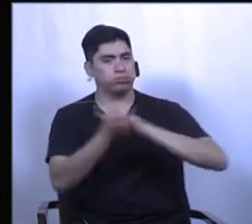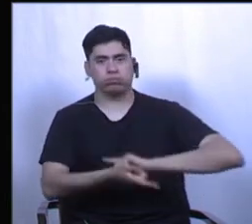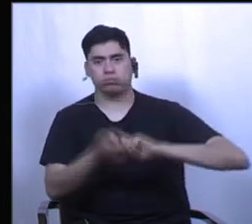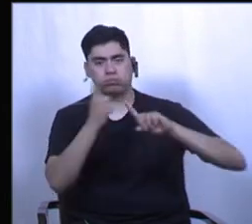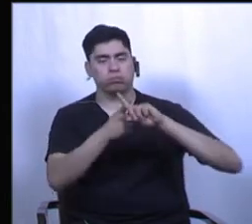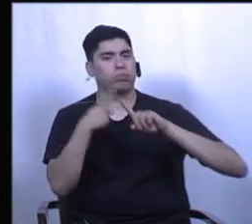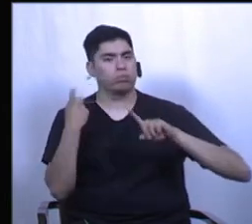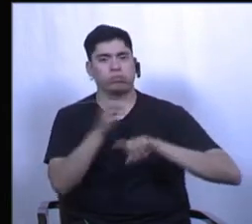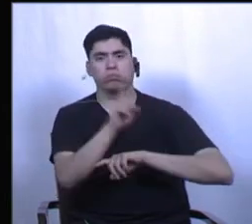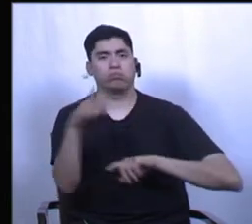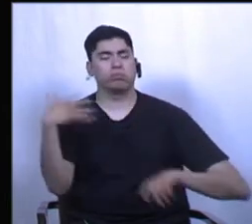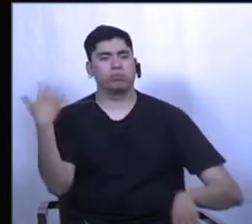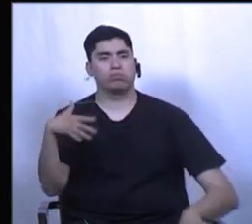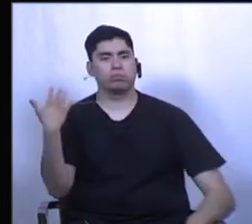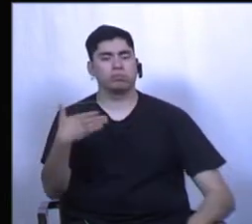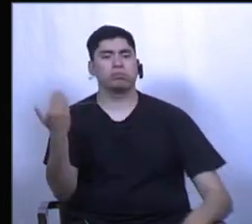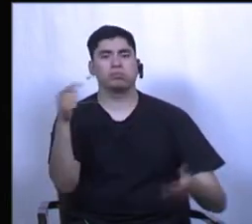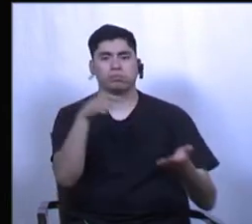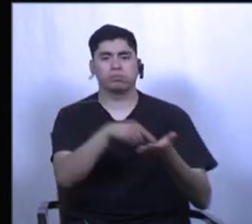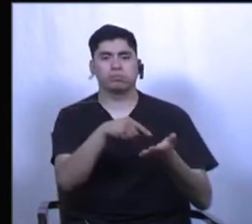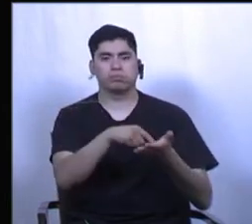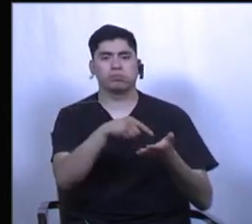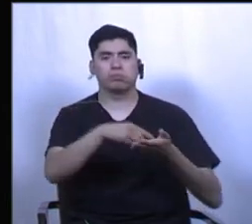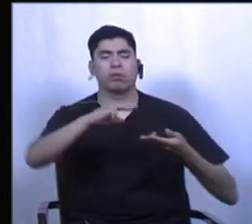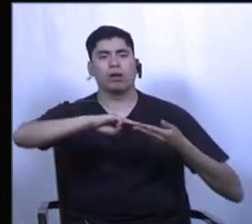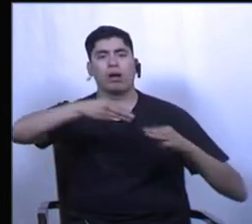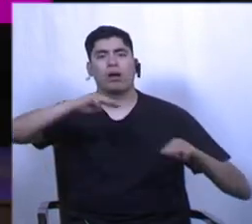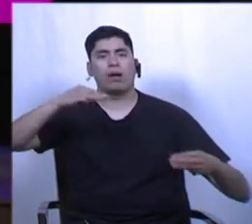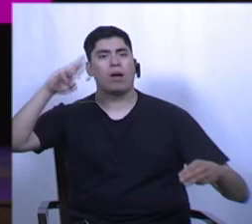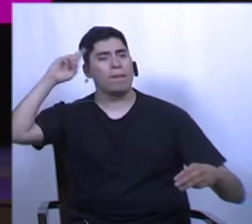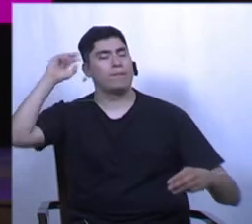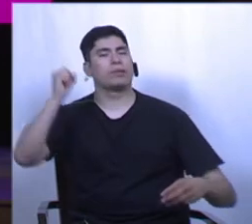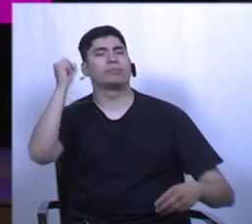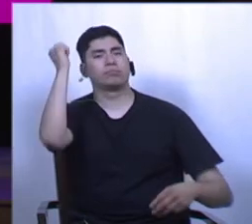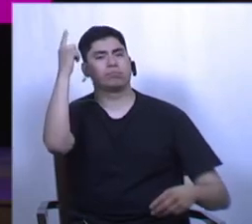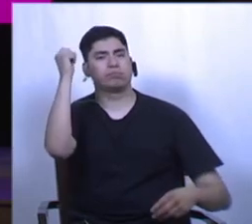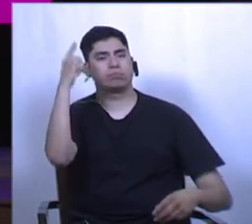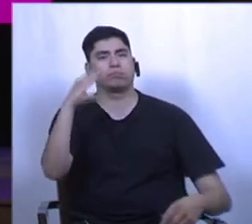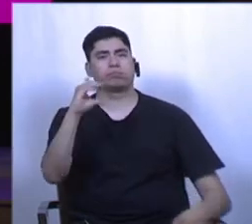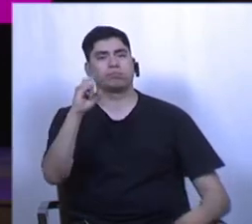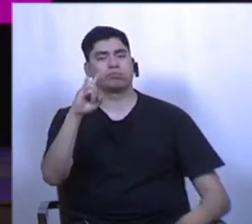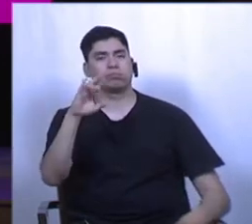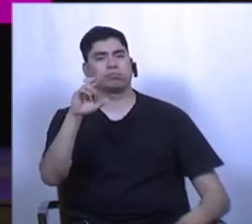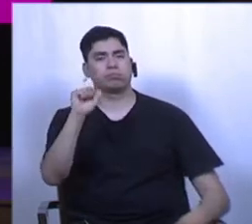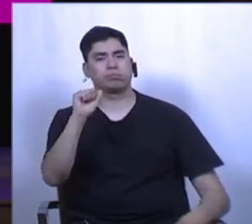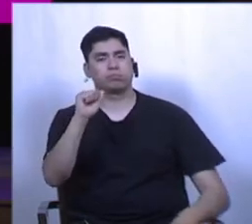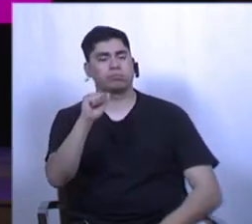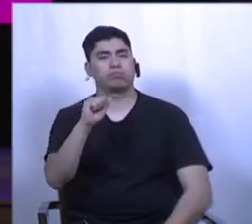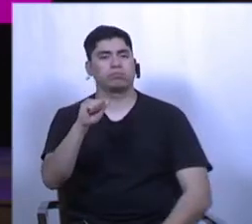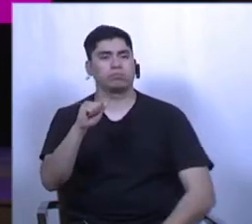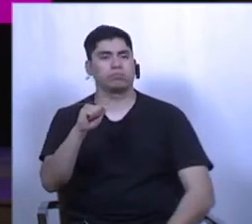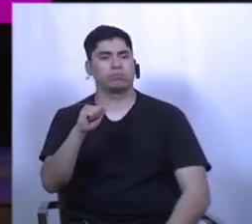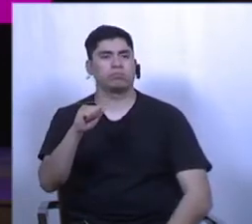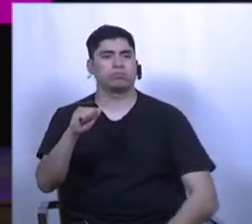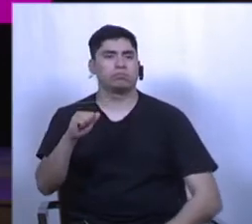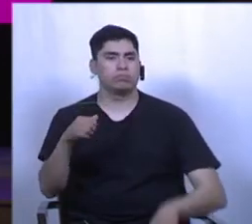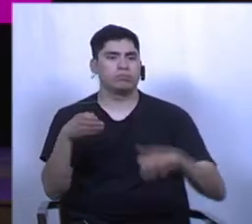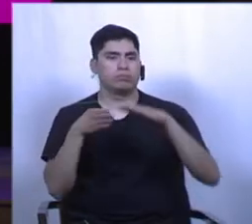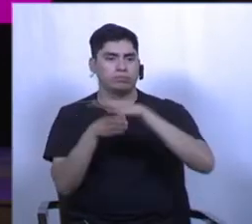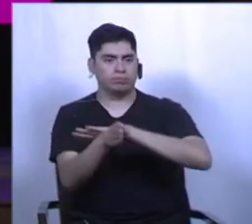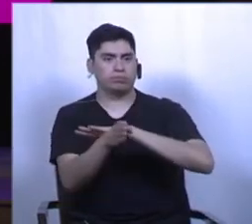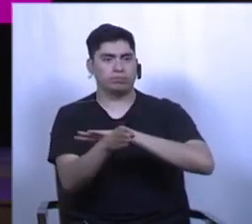importa esto? Porque es importante entender el mecanismo para entender la cura. Por supuesto, esto nos da acceso a